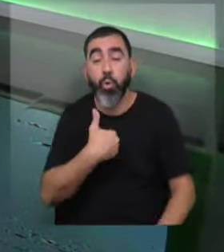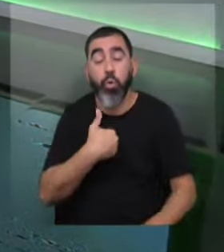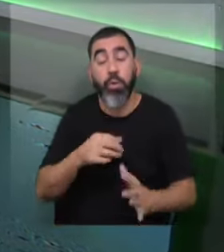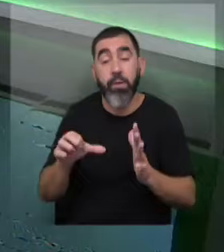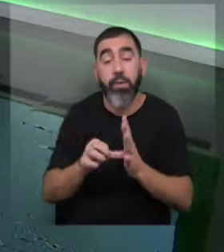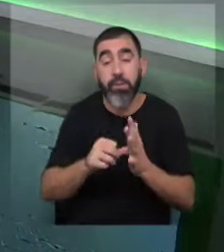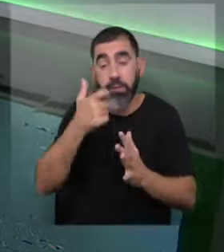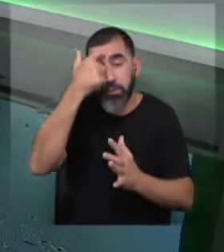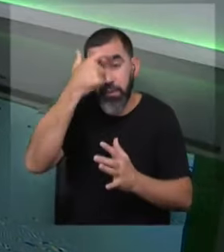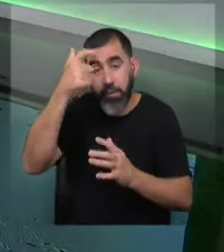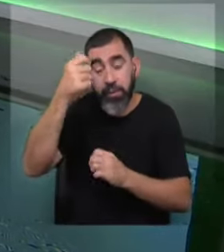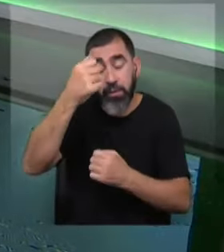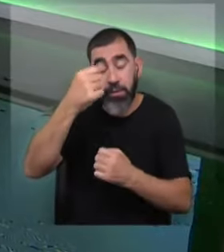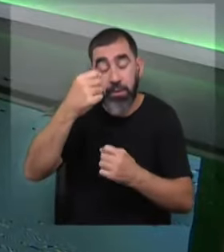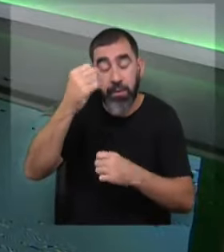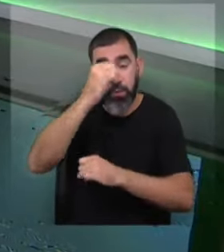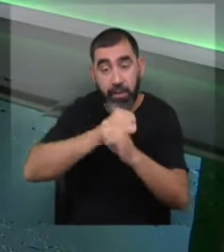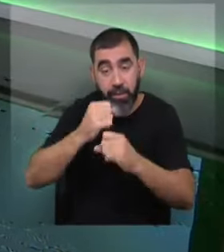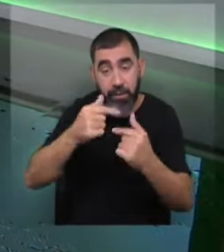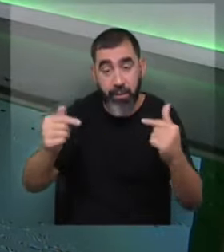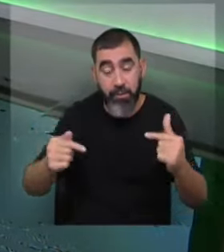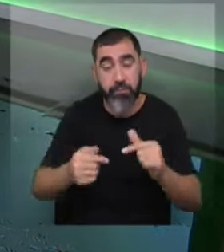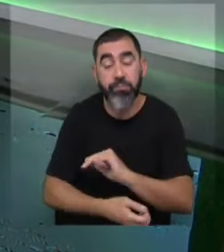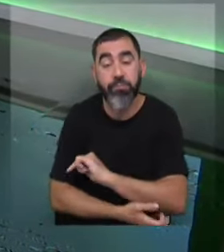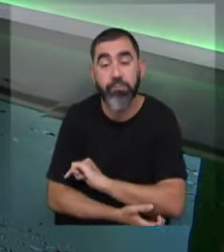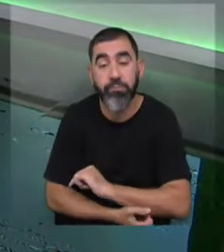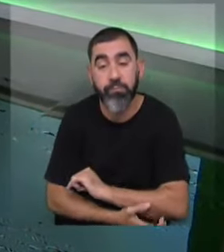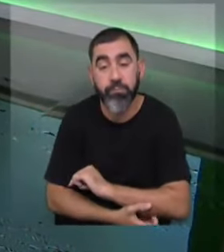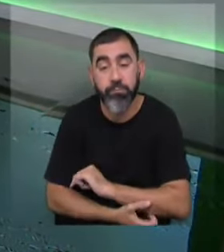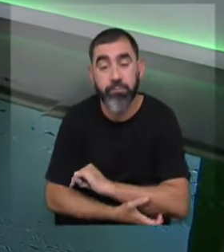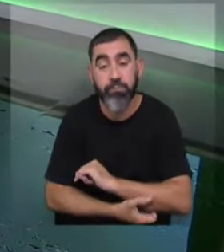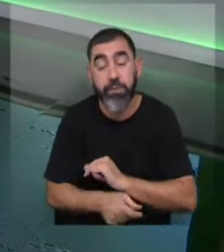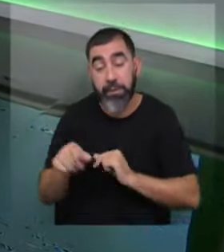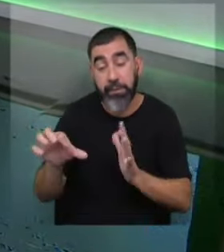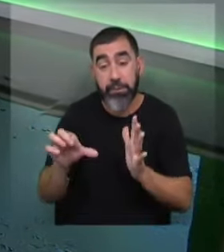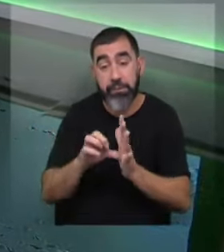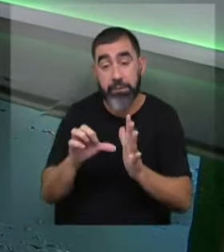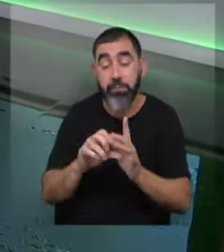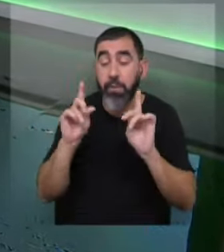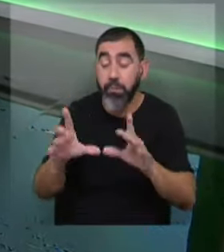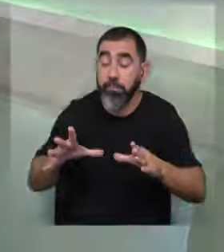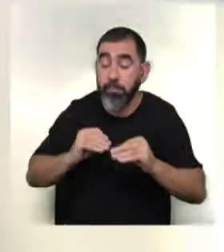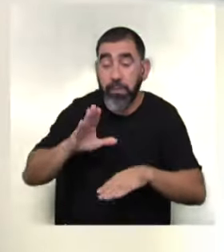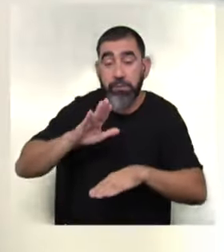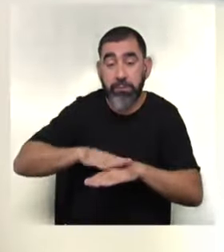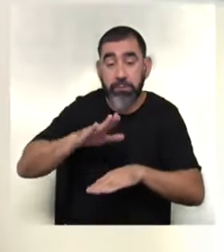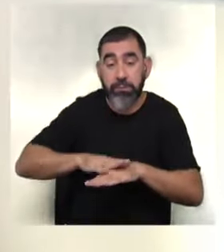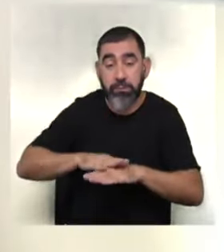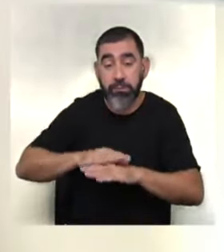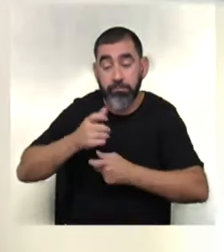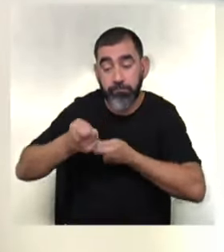de ciencia y técnica en este proceso y este sistema tiene que asumir la responsabilidad de